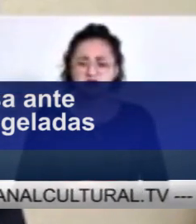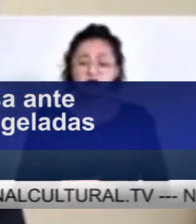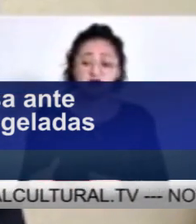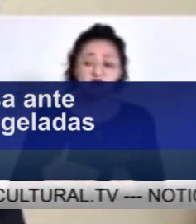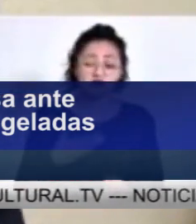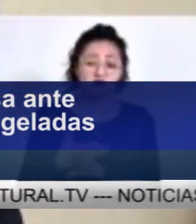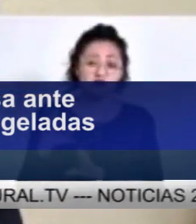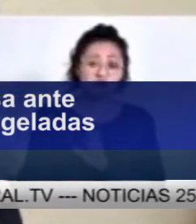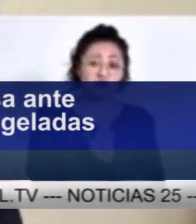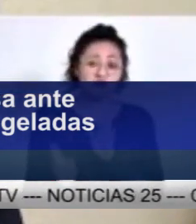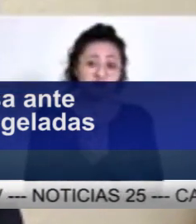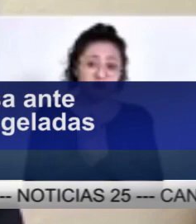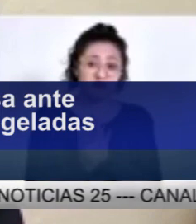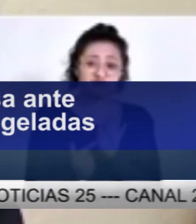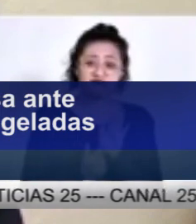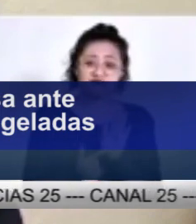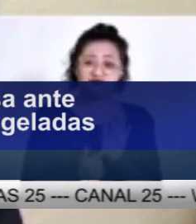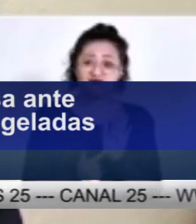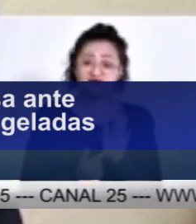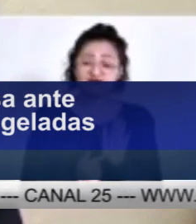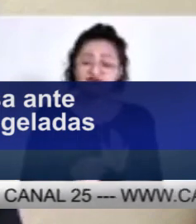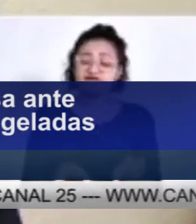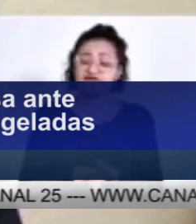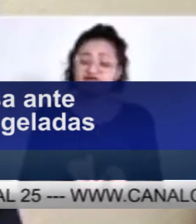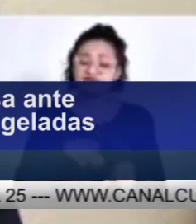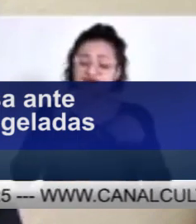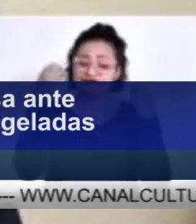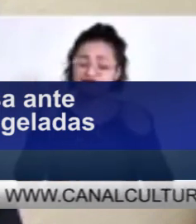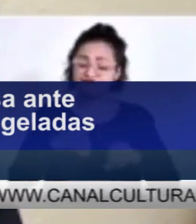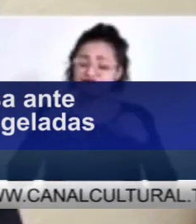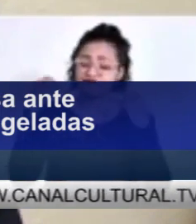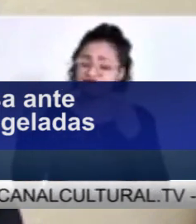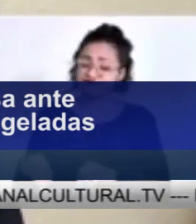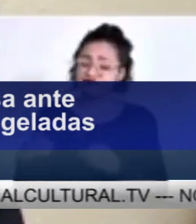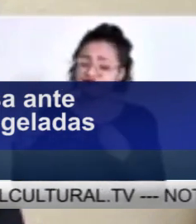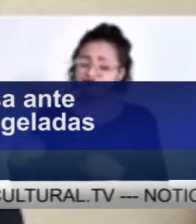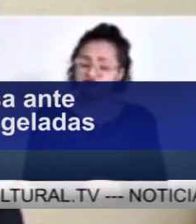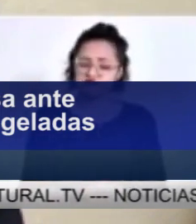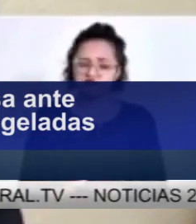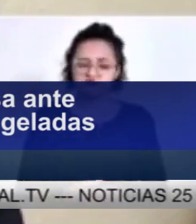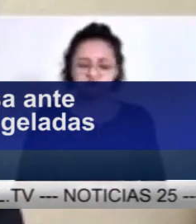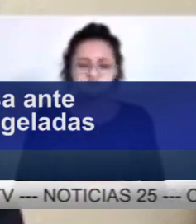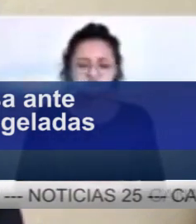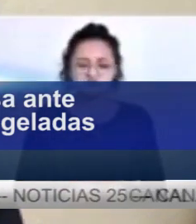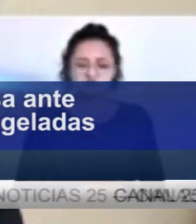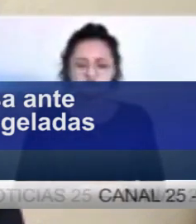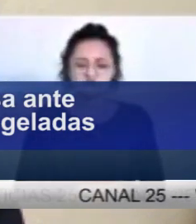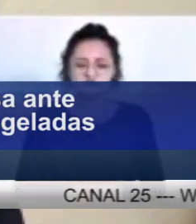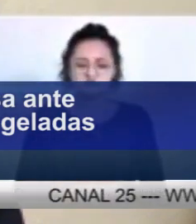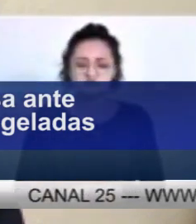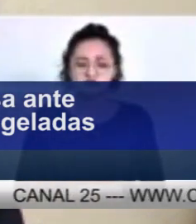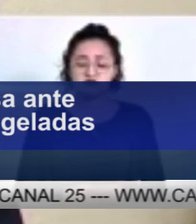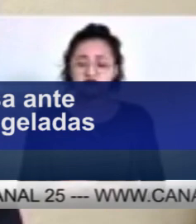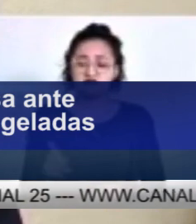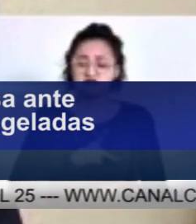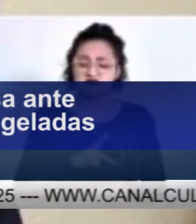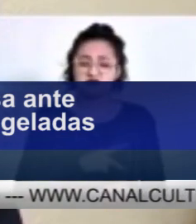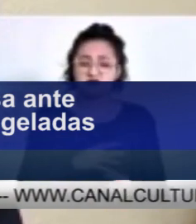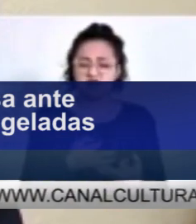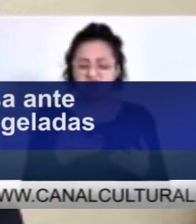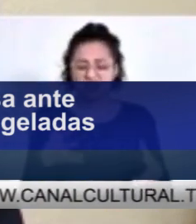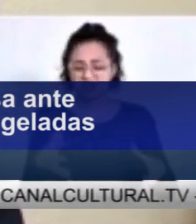de manera ilegal cometiendo delitos y usurpando funciones sus líderes son